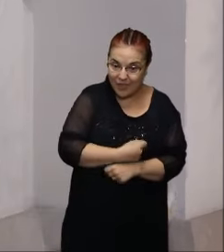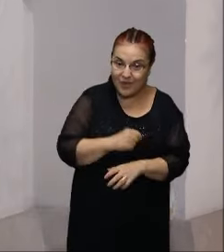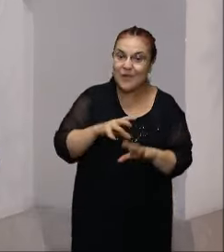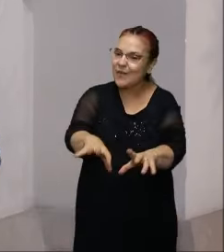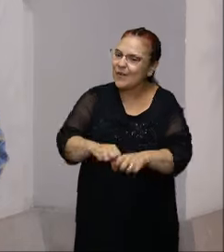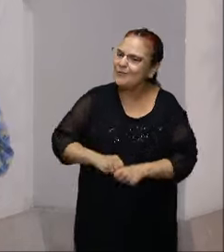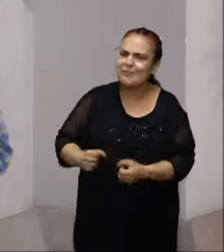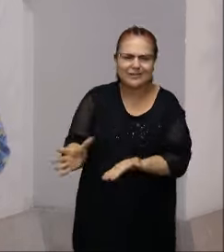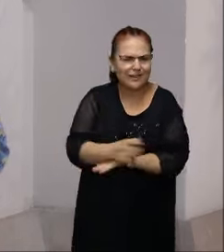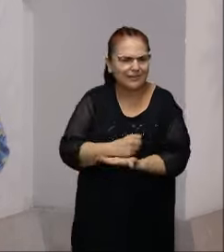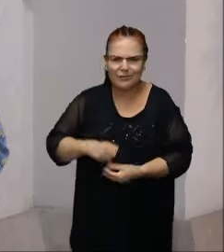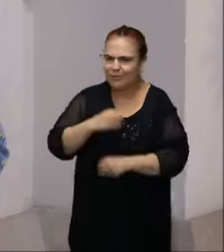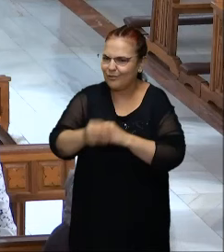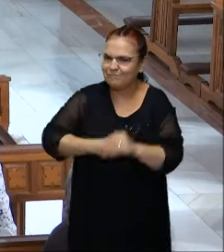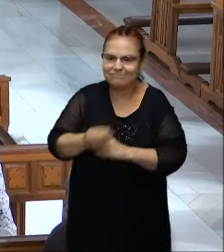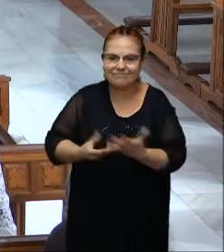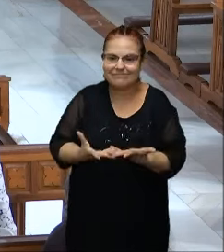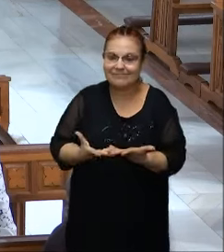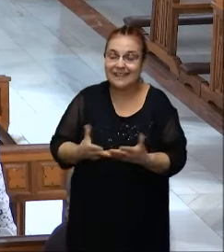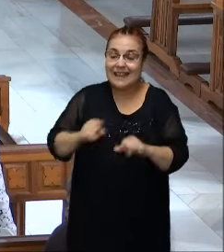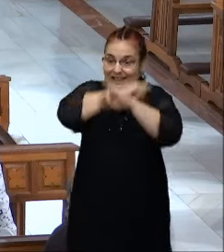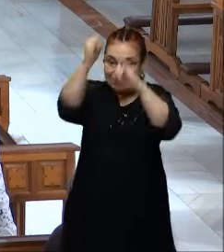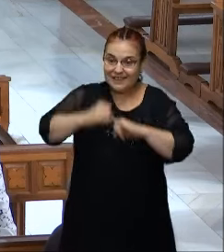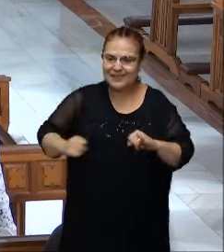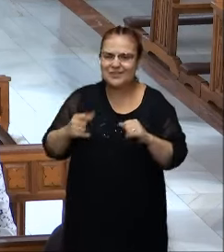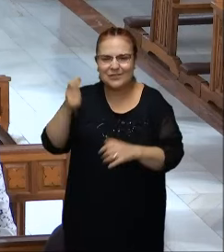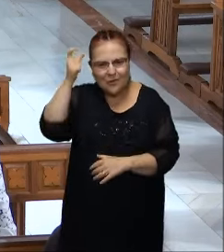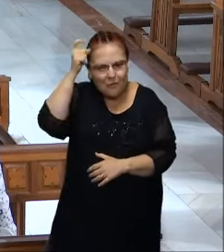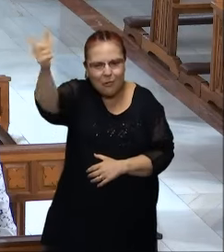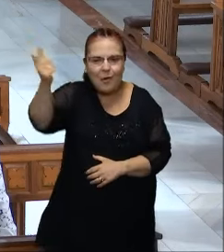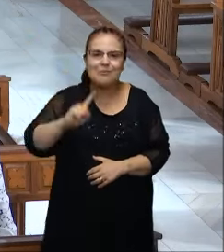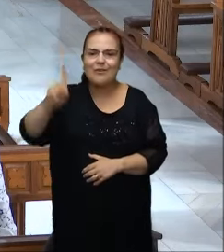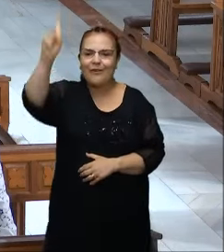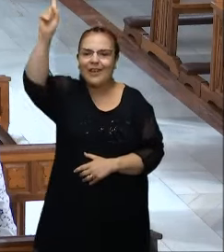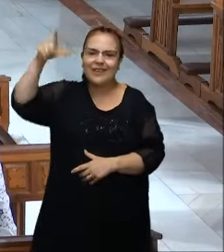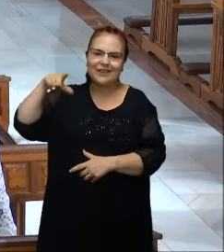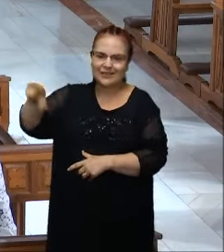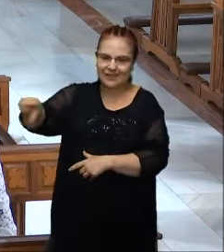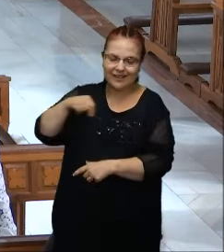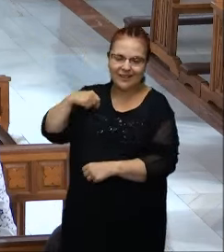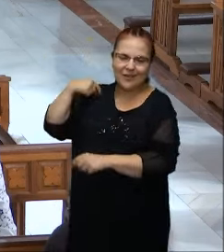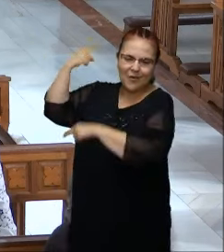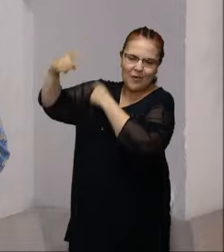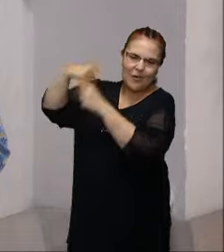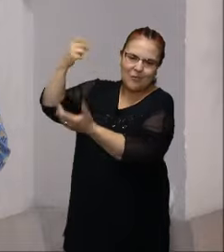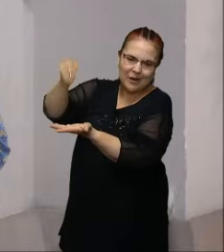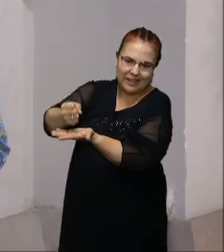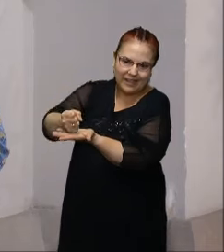sus acciones. Dichoso el pueblo que Dios se escogió como heredad.